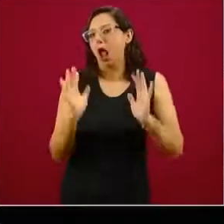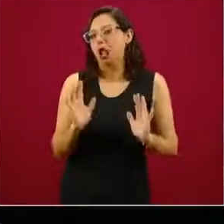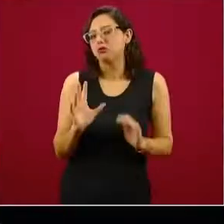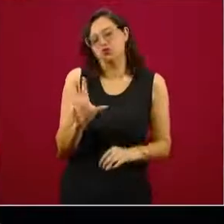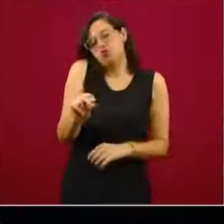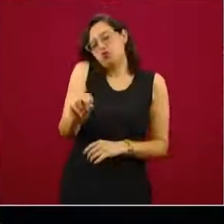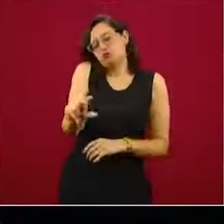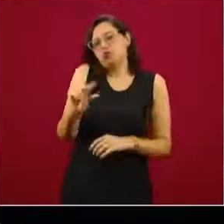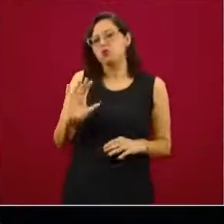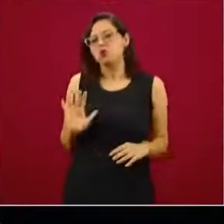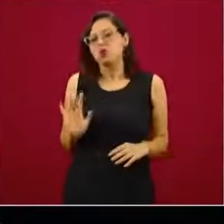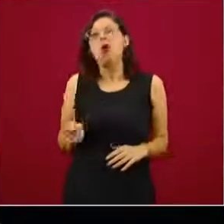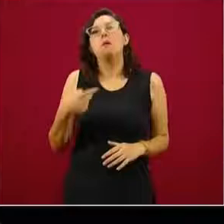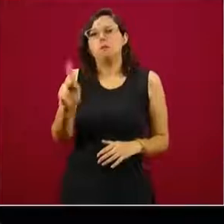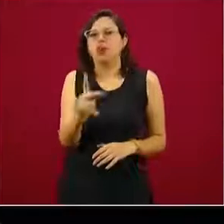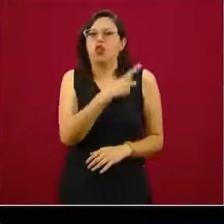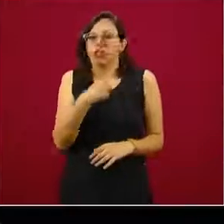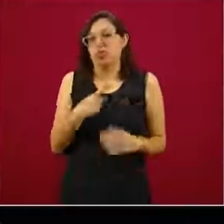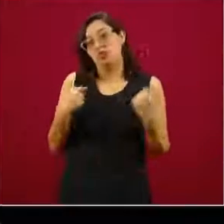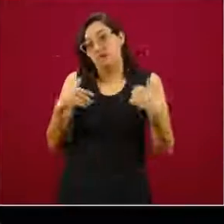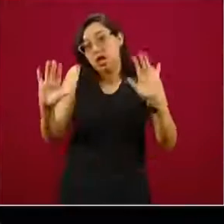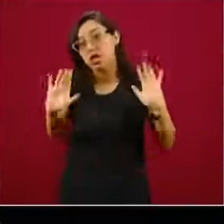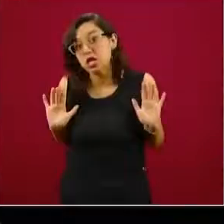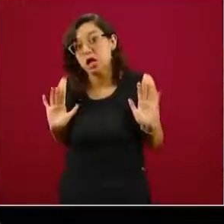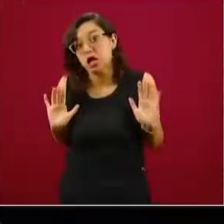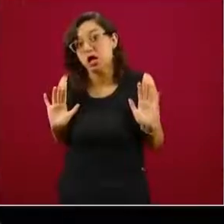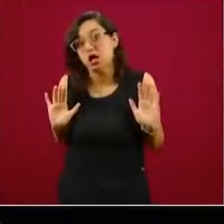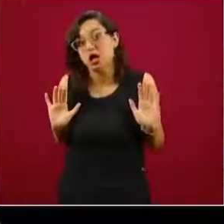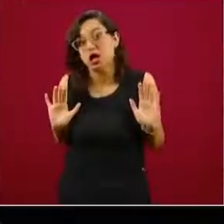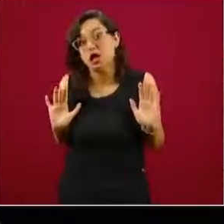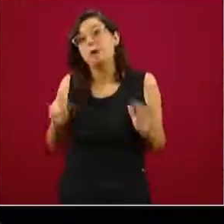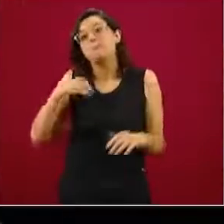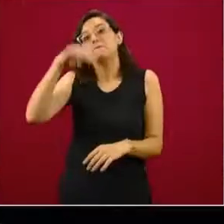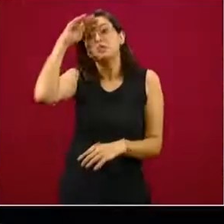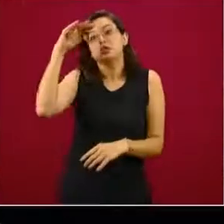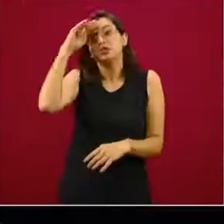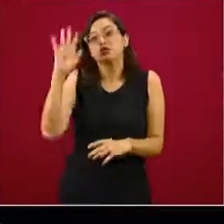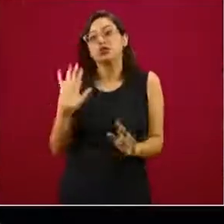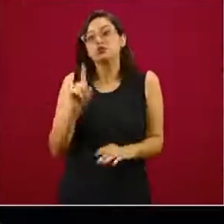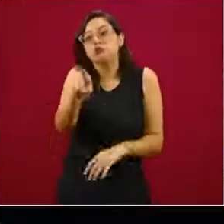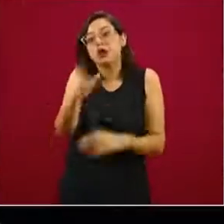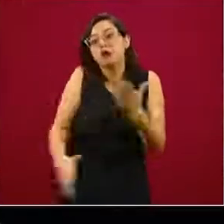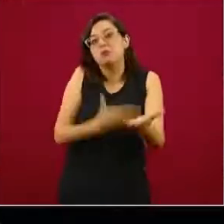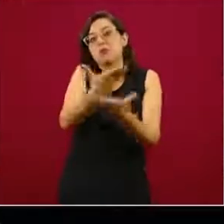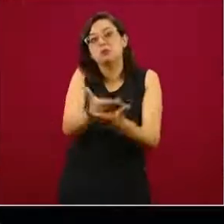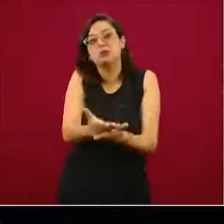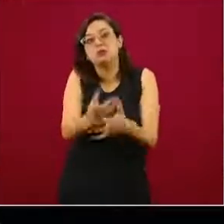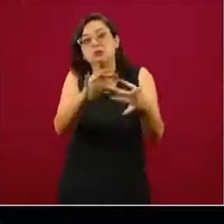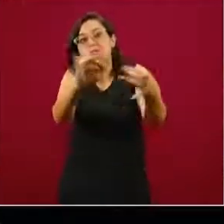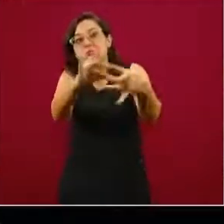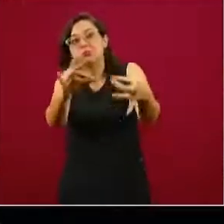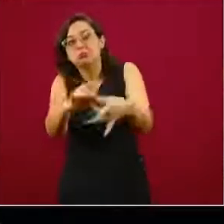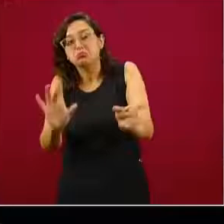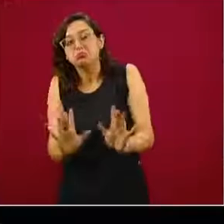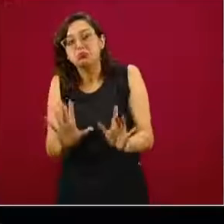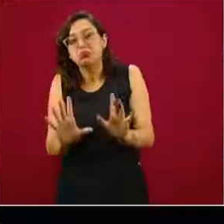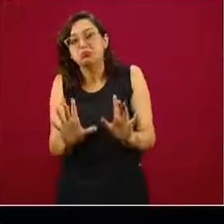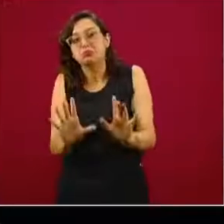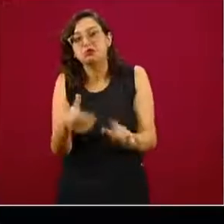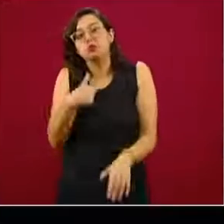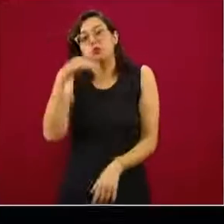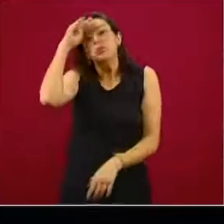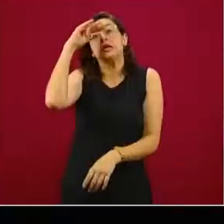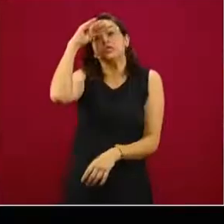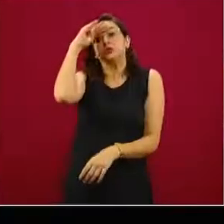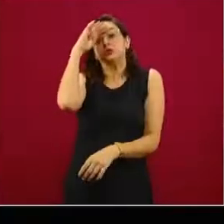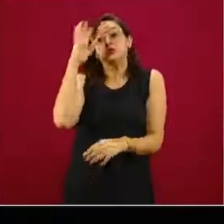pienso que sí sería algo considerable. Bueno, también contemplando lo que usted acabó de mencionar ahorita, exponiendo,